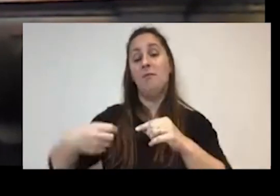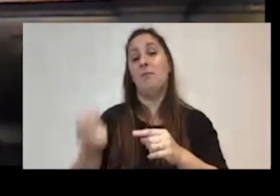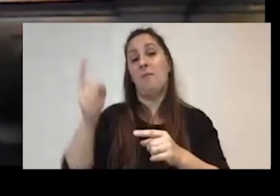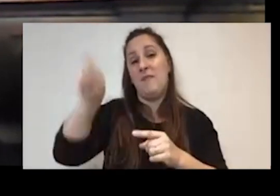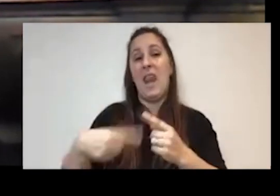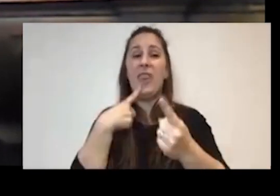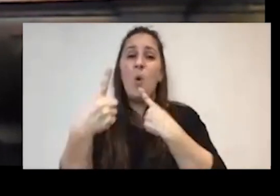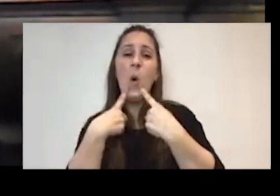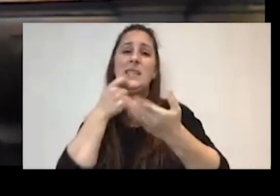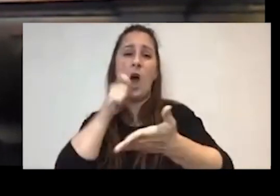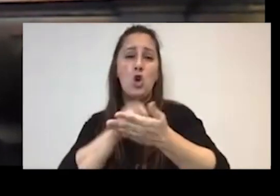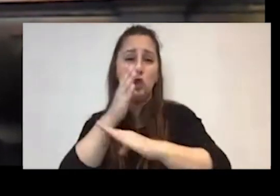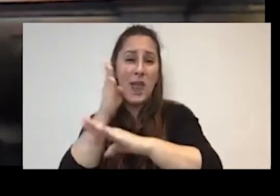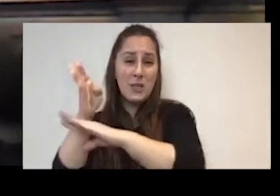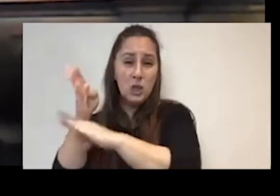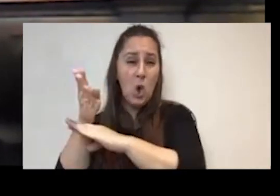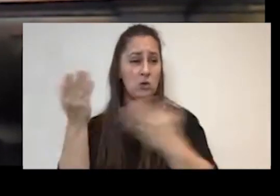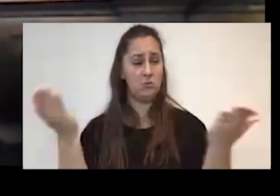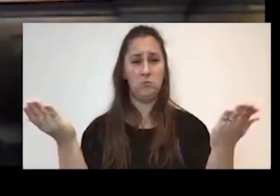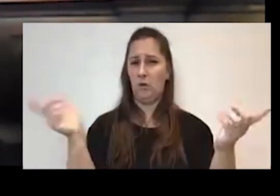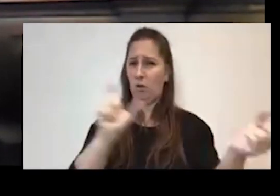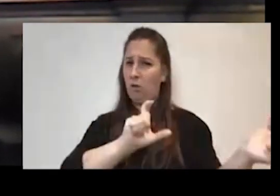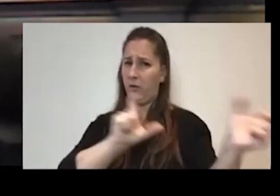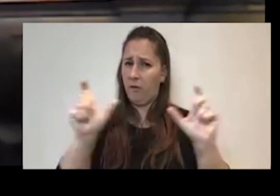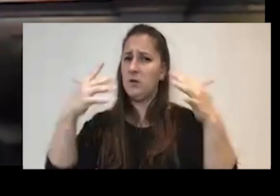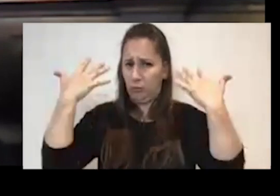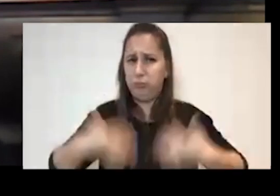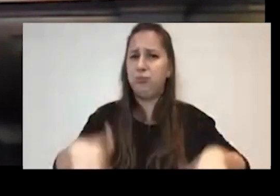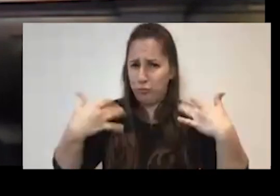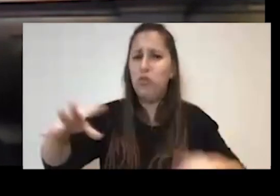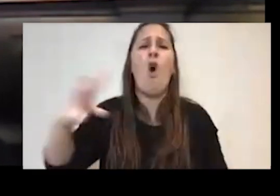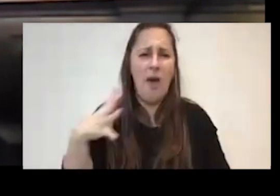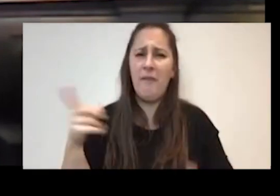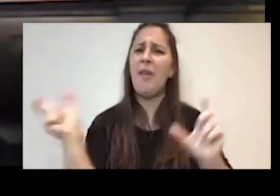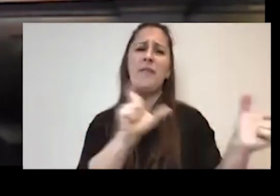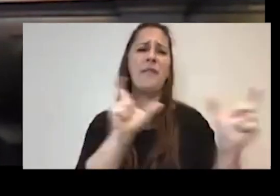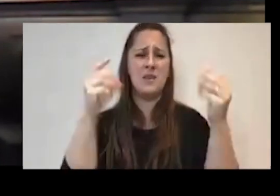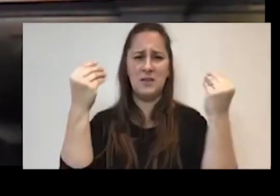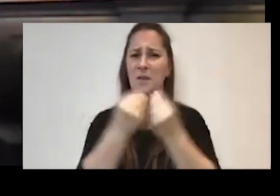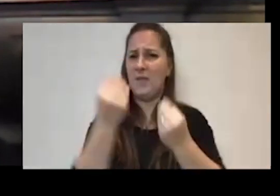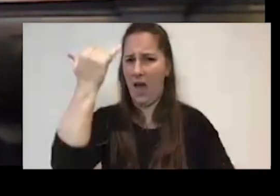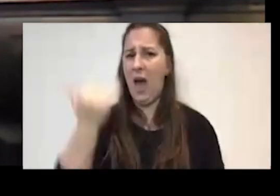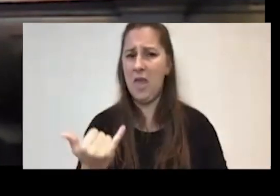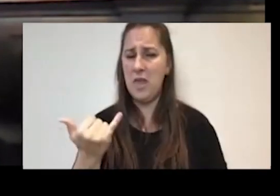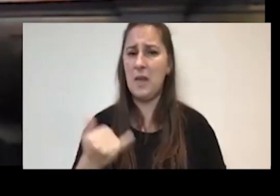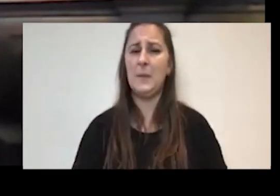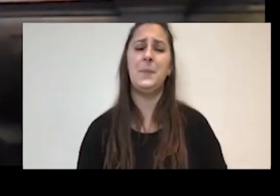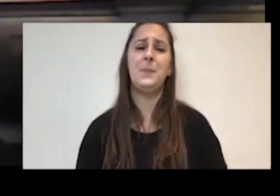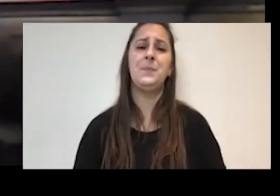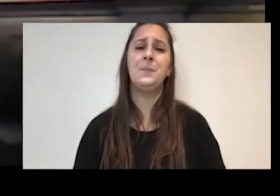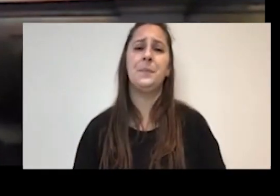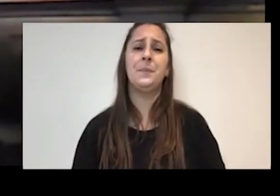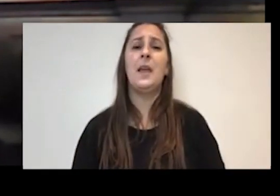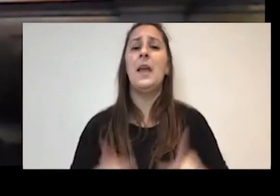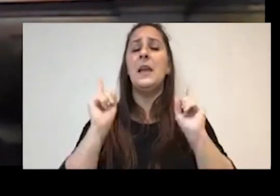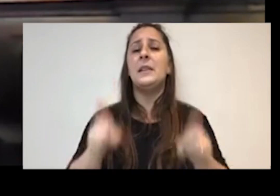las encuestas o de los censos, la diferencia es muy significativa todavía. Y además,